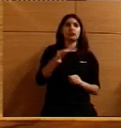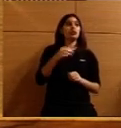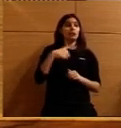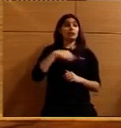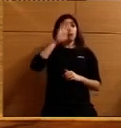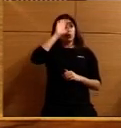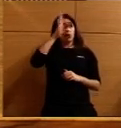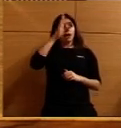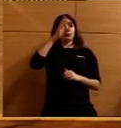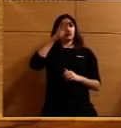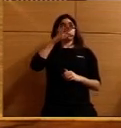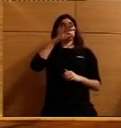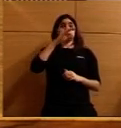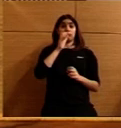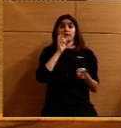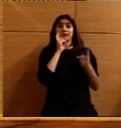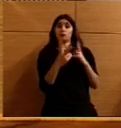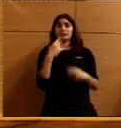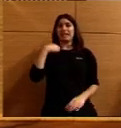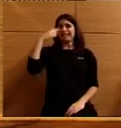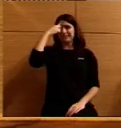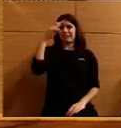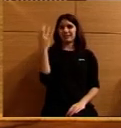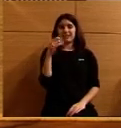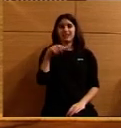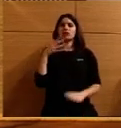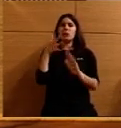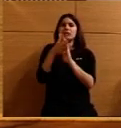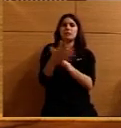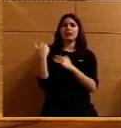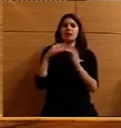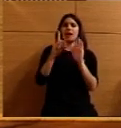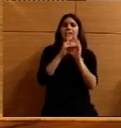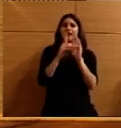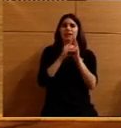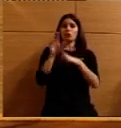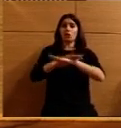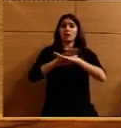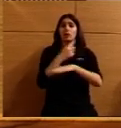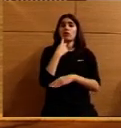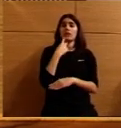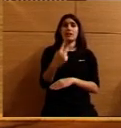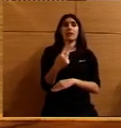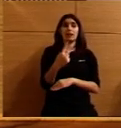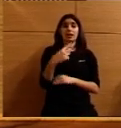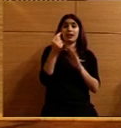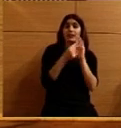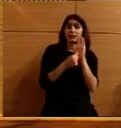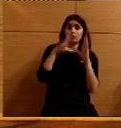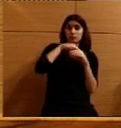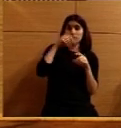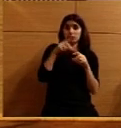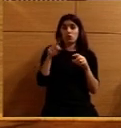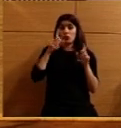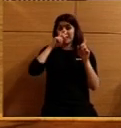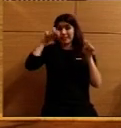señora Suara, como sabe muy bien esto, replicamos el decreto del Consejo que se establece quién entra y quién no entra. Este año, como